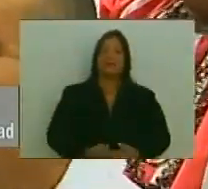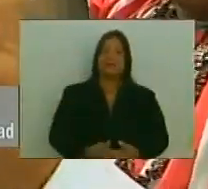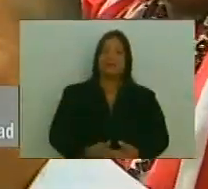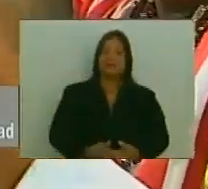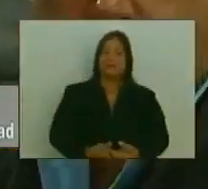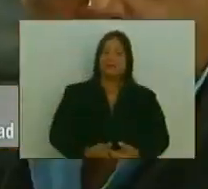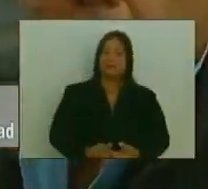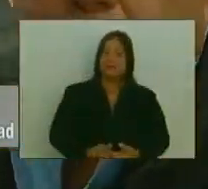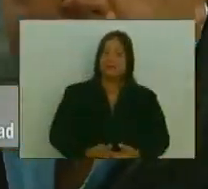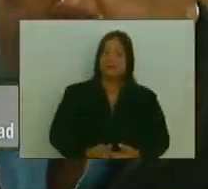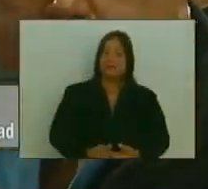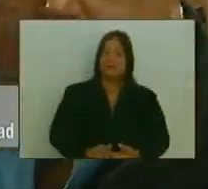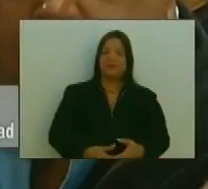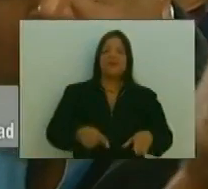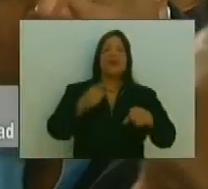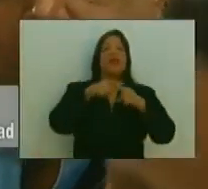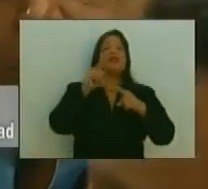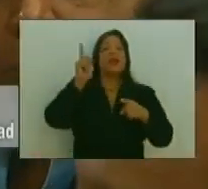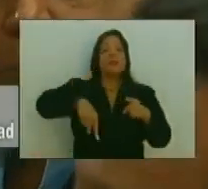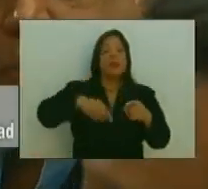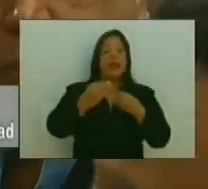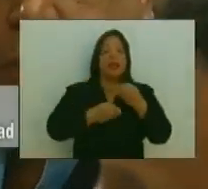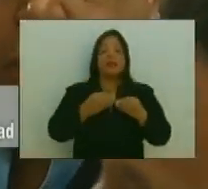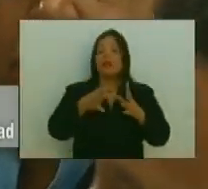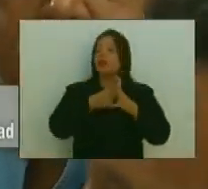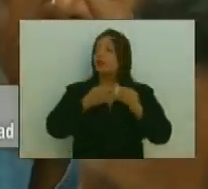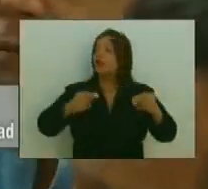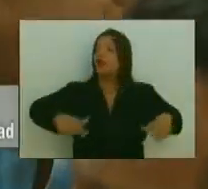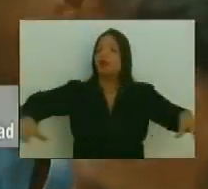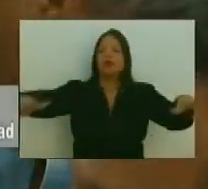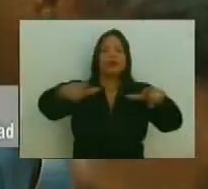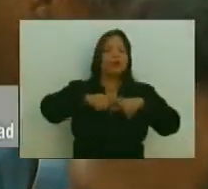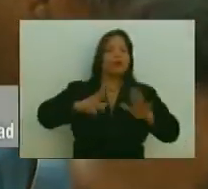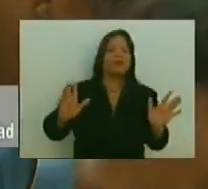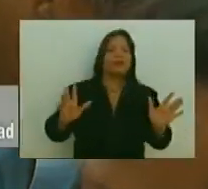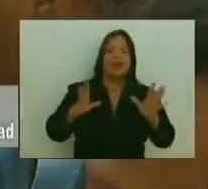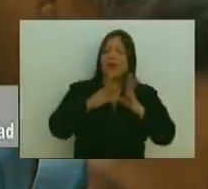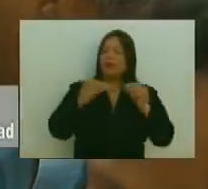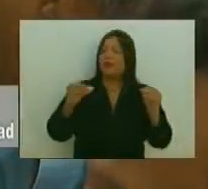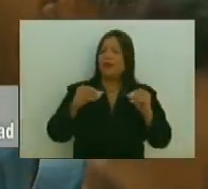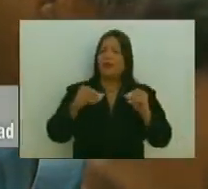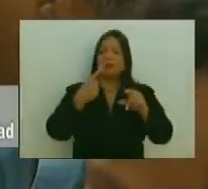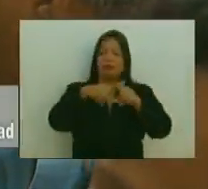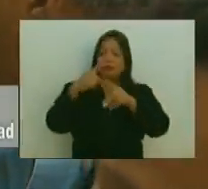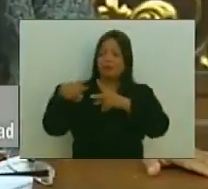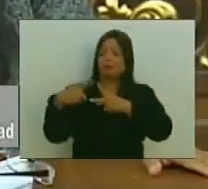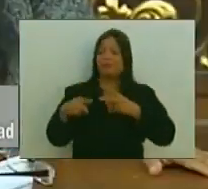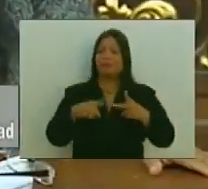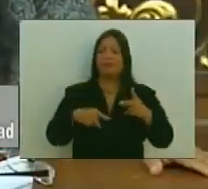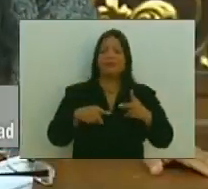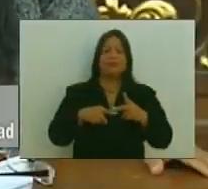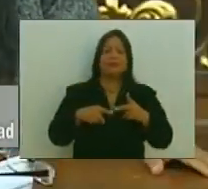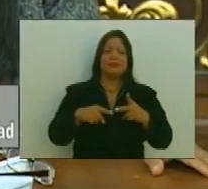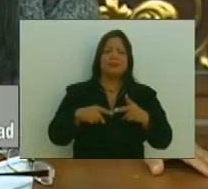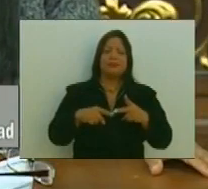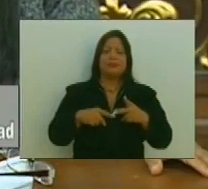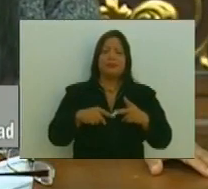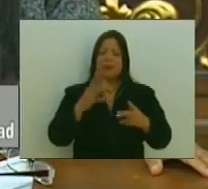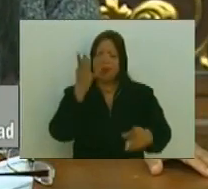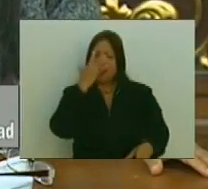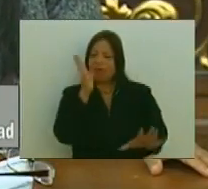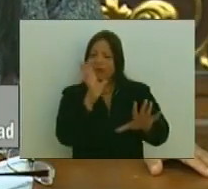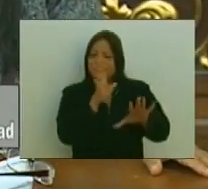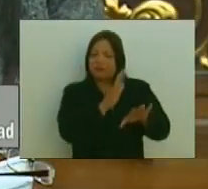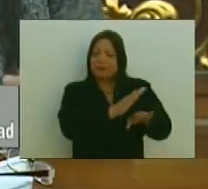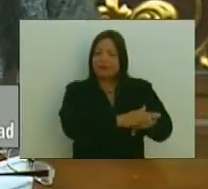Chávez. Y esto ocurría en todos los terrenos, camaradas. En todos los terrenos éramos completamente